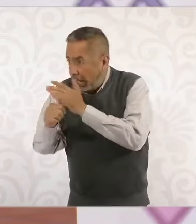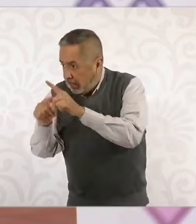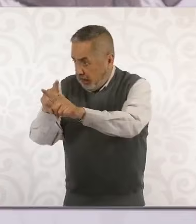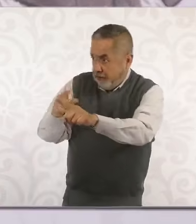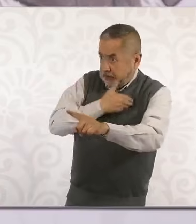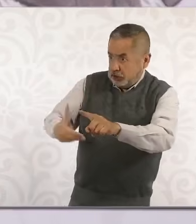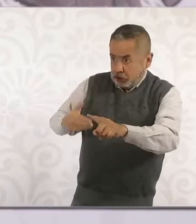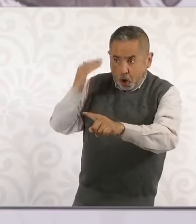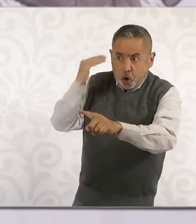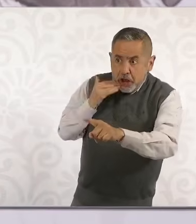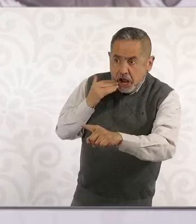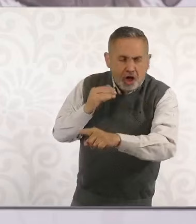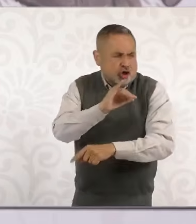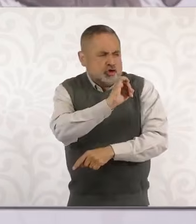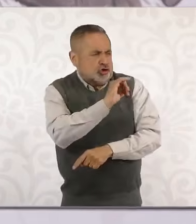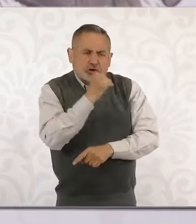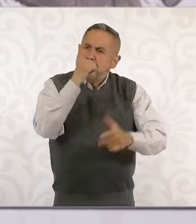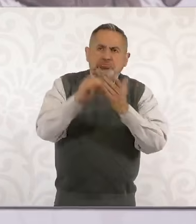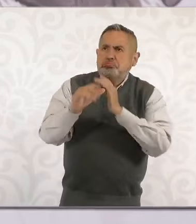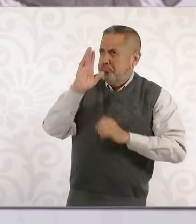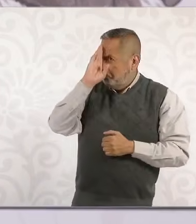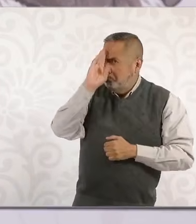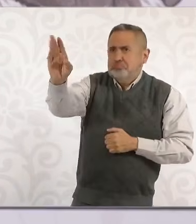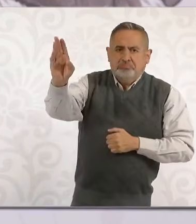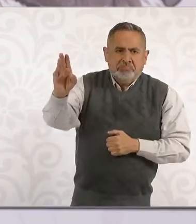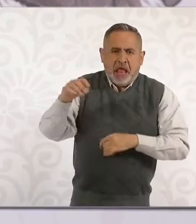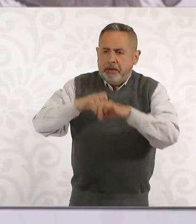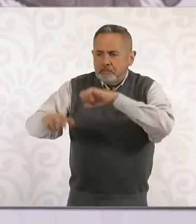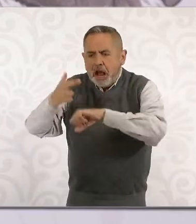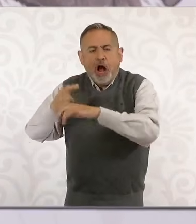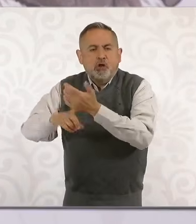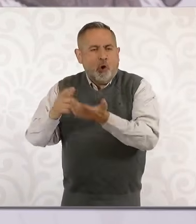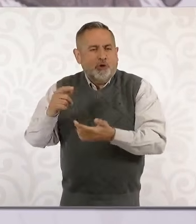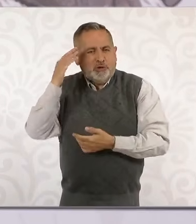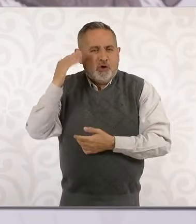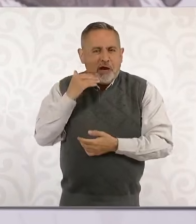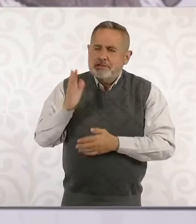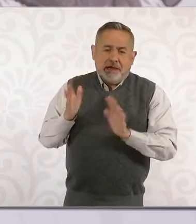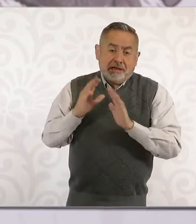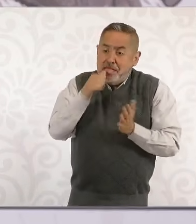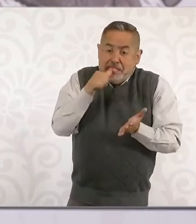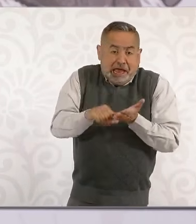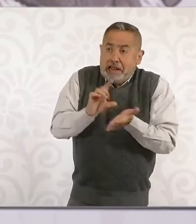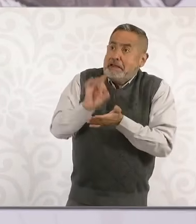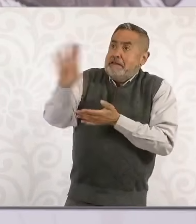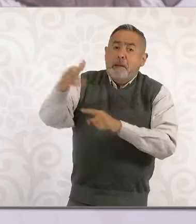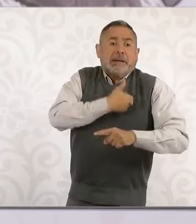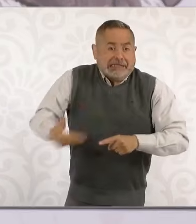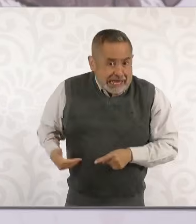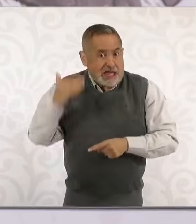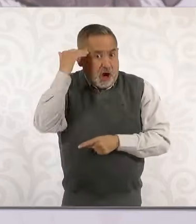Corea? Dijo, sí, y ya él se comunicó con el embajador y pues esperamos que sean buenas